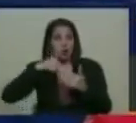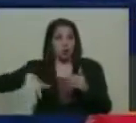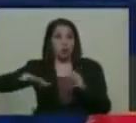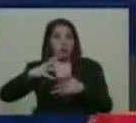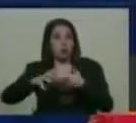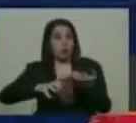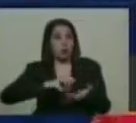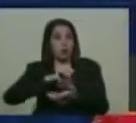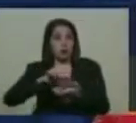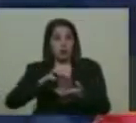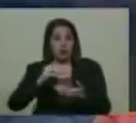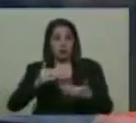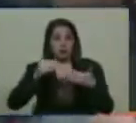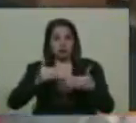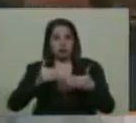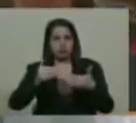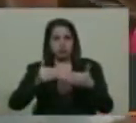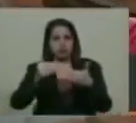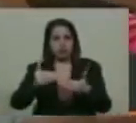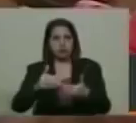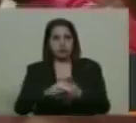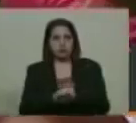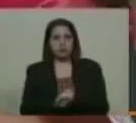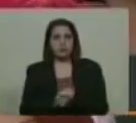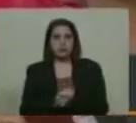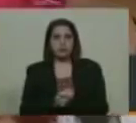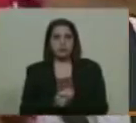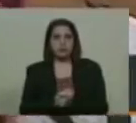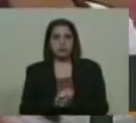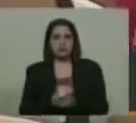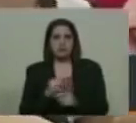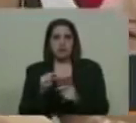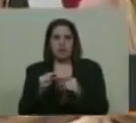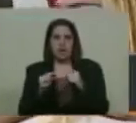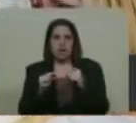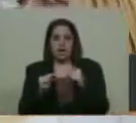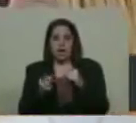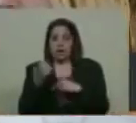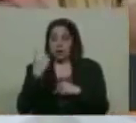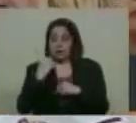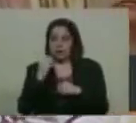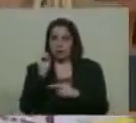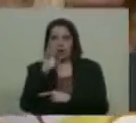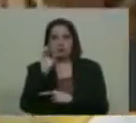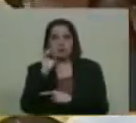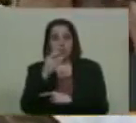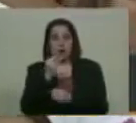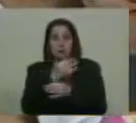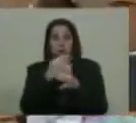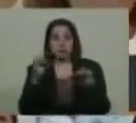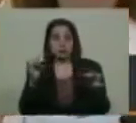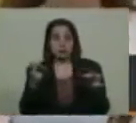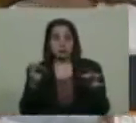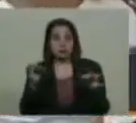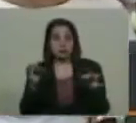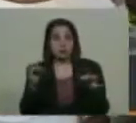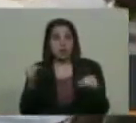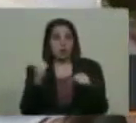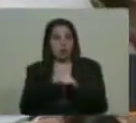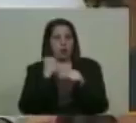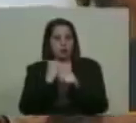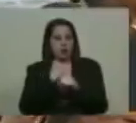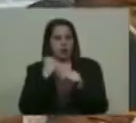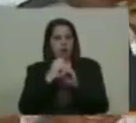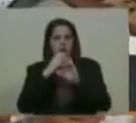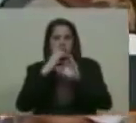ir superándolos. Ayer tuve una asamblea maravillosa con los transportistas y los